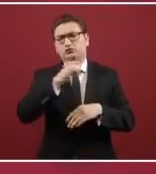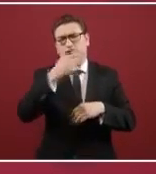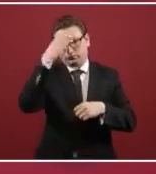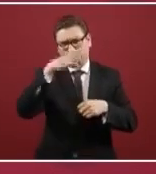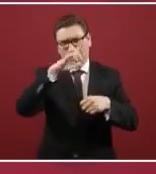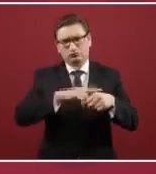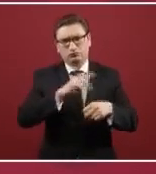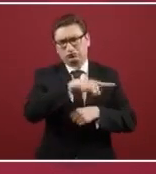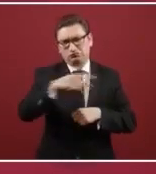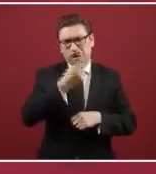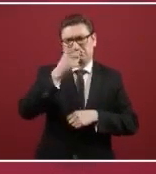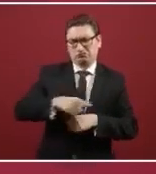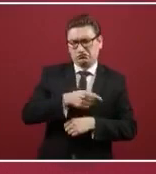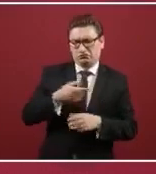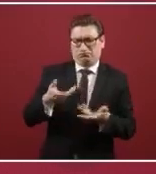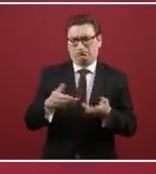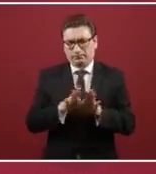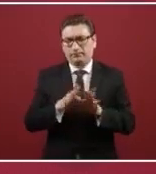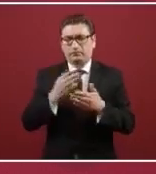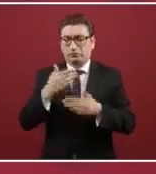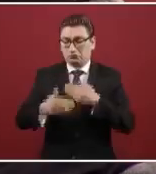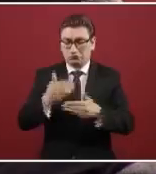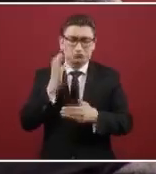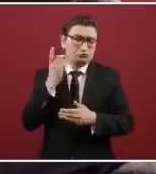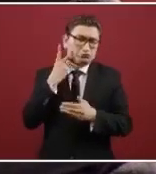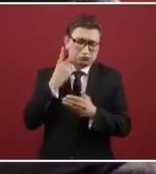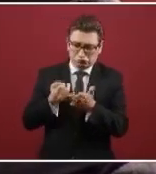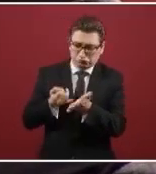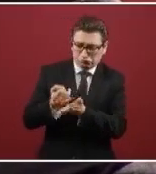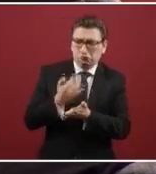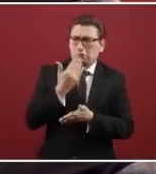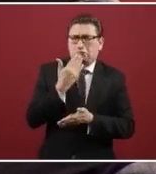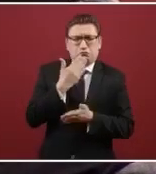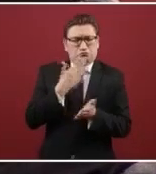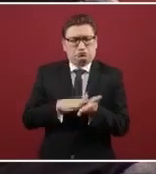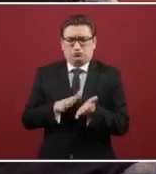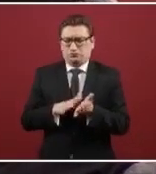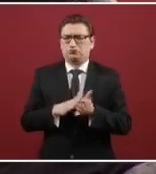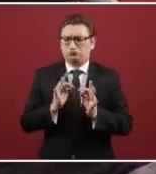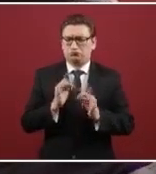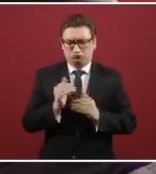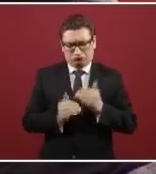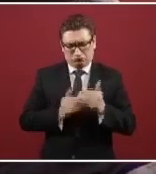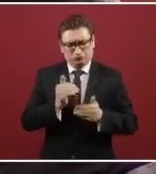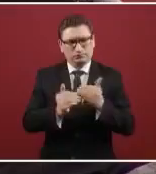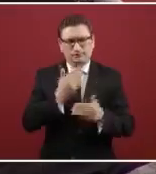y celebro que se haya avanzado en ese sentido.